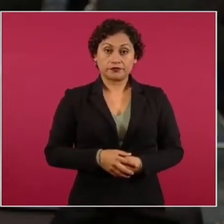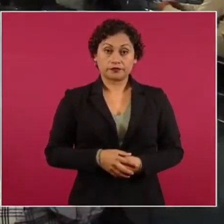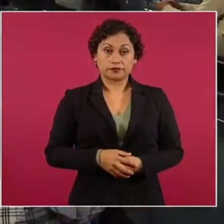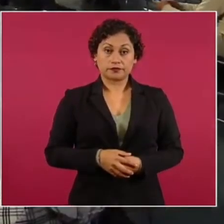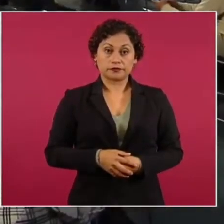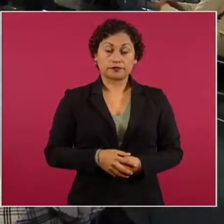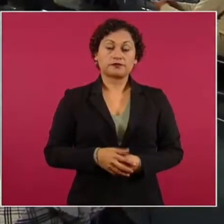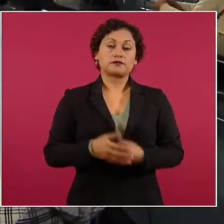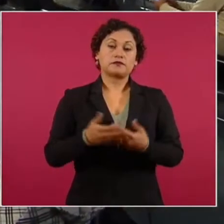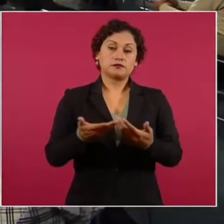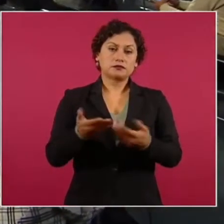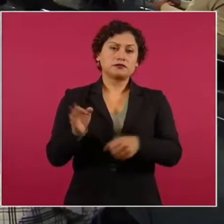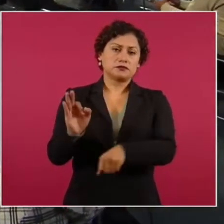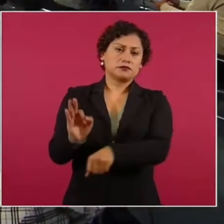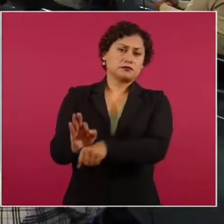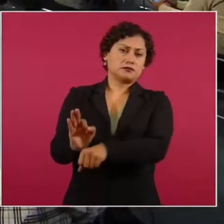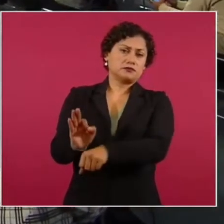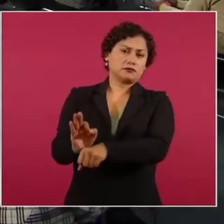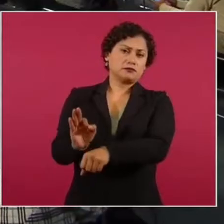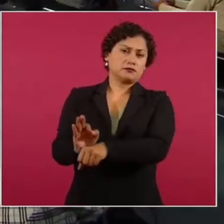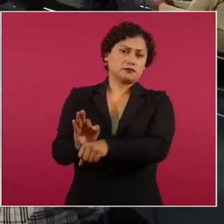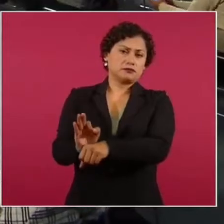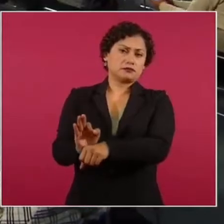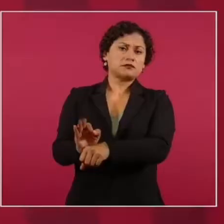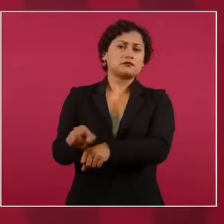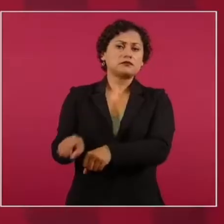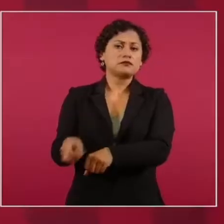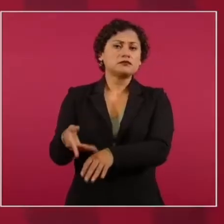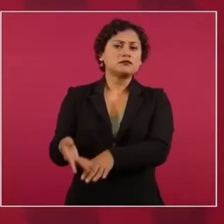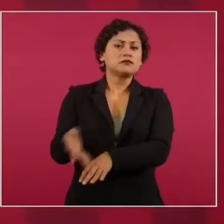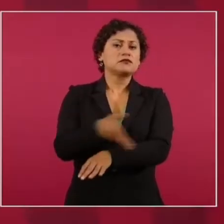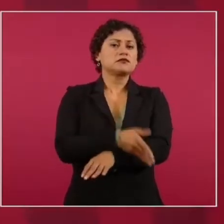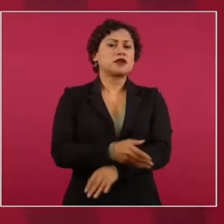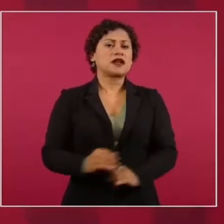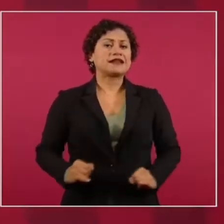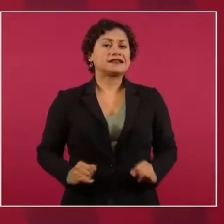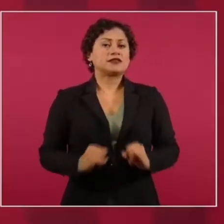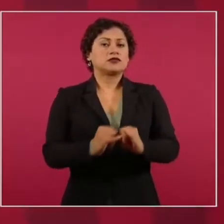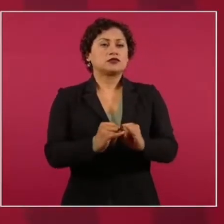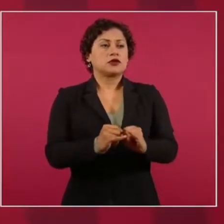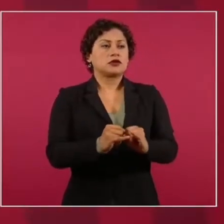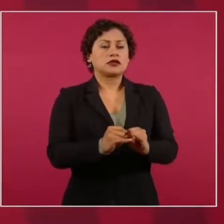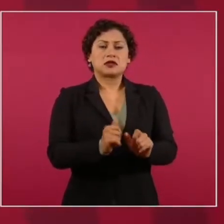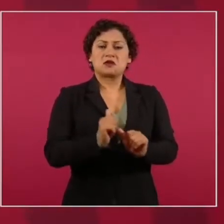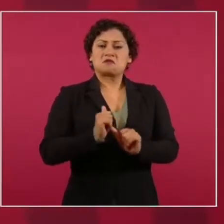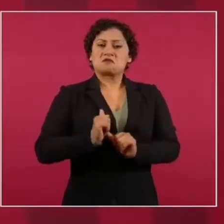Entonces se les protege, tenían tomadas las instituciones.